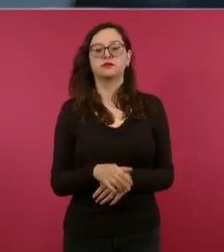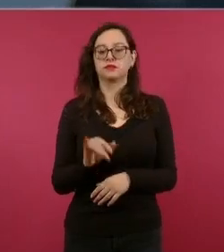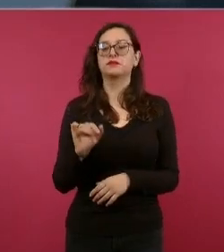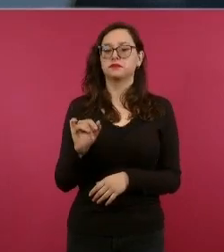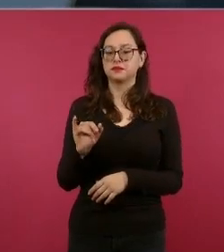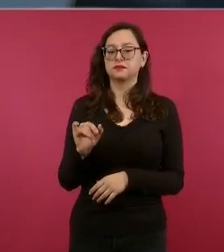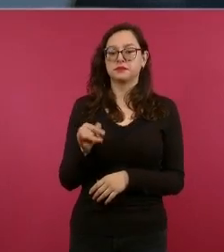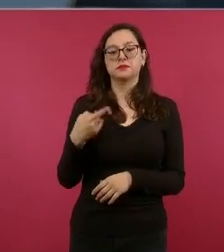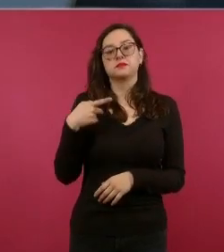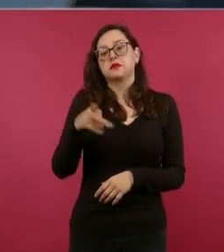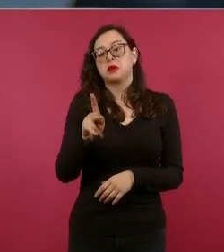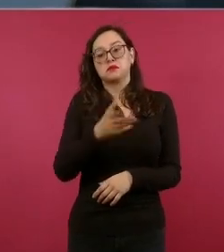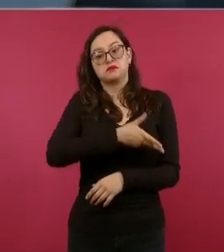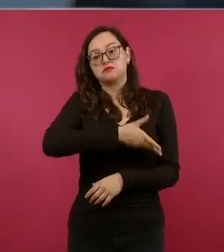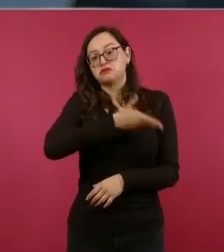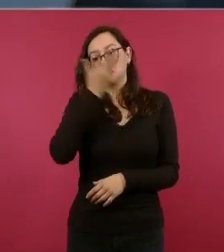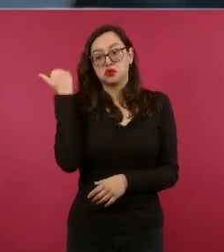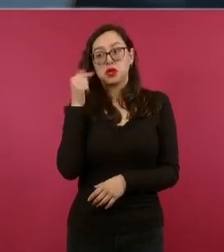ellos lo van a decidir.